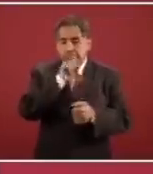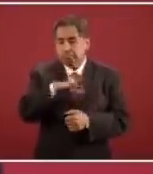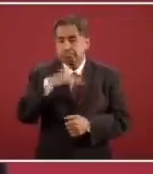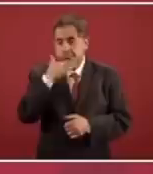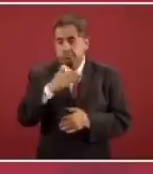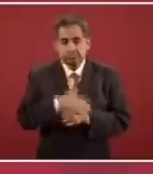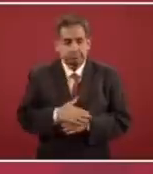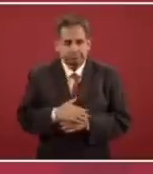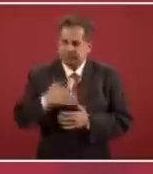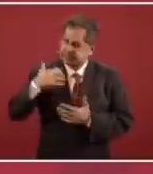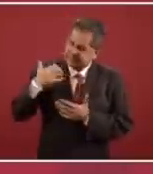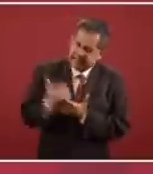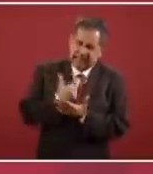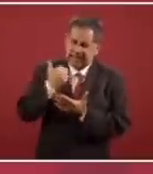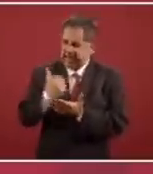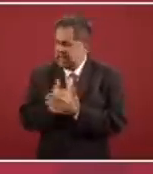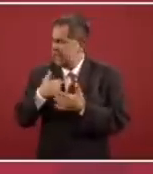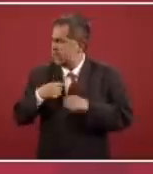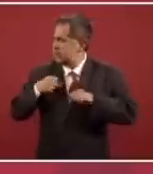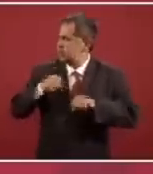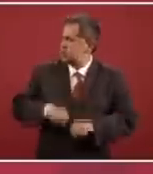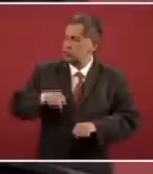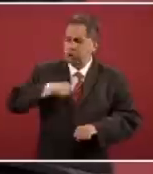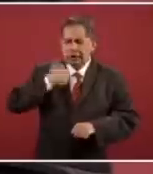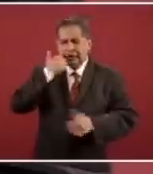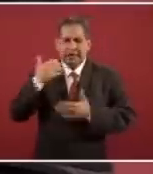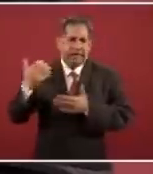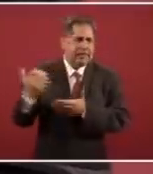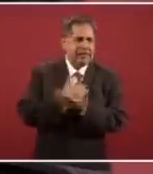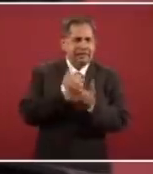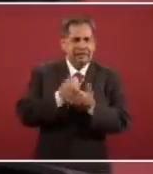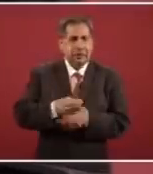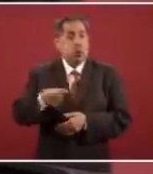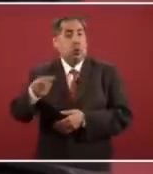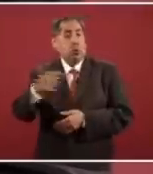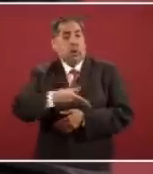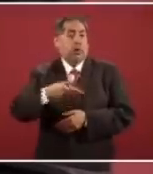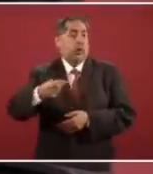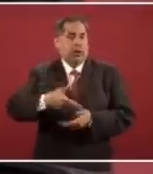El ganar a como sea, haya sido como haya sido.